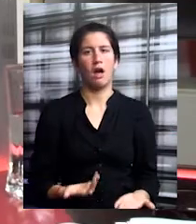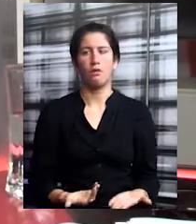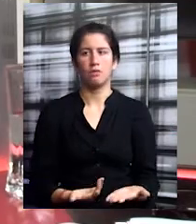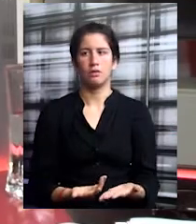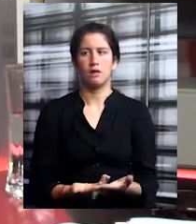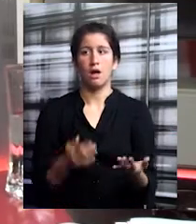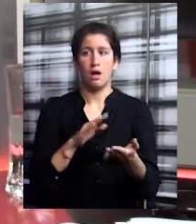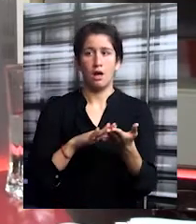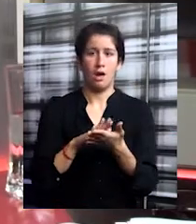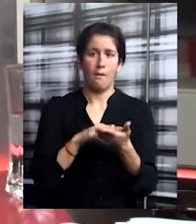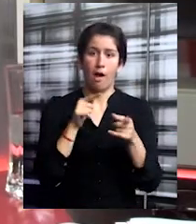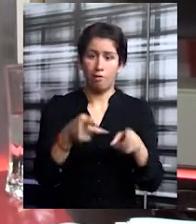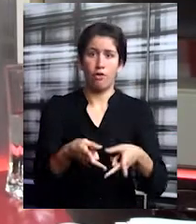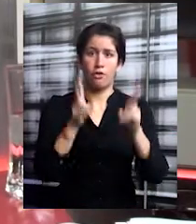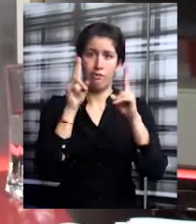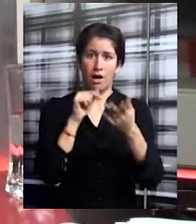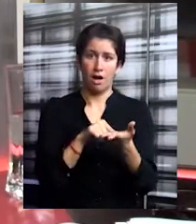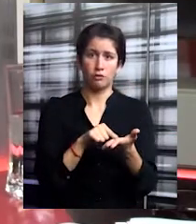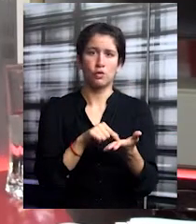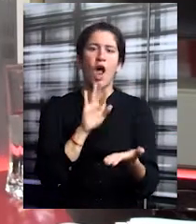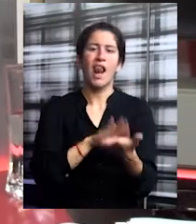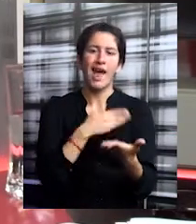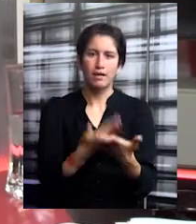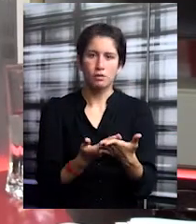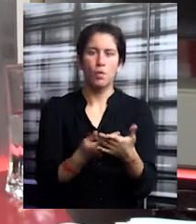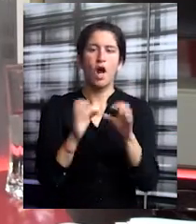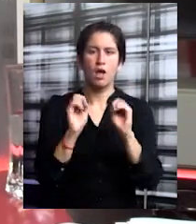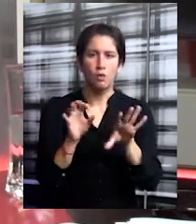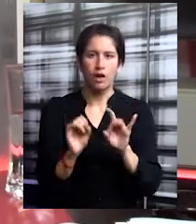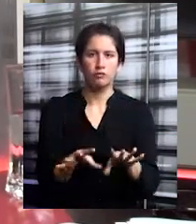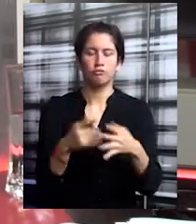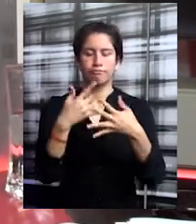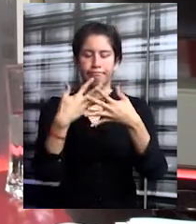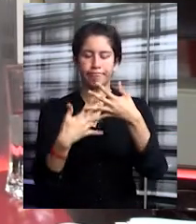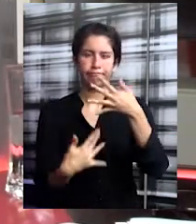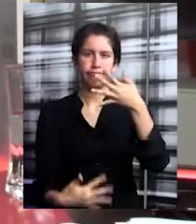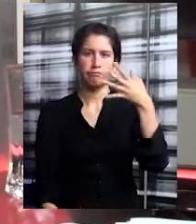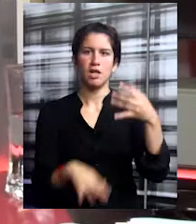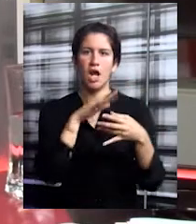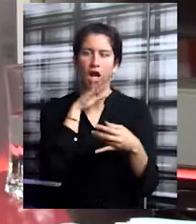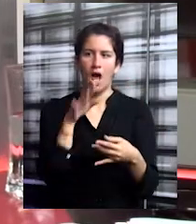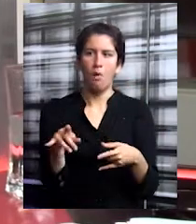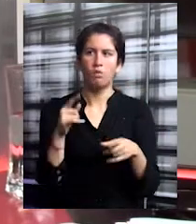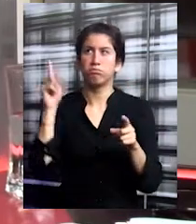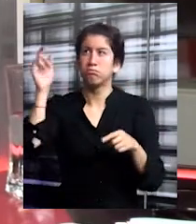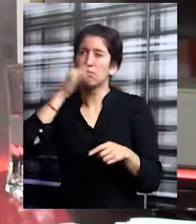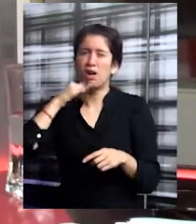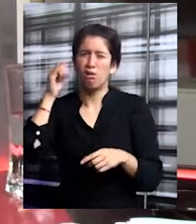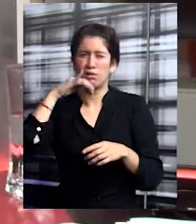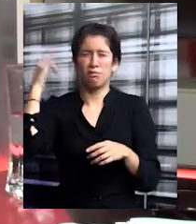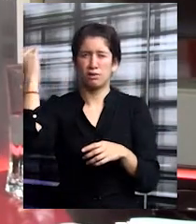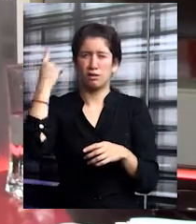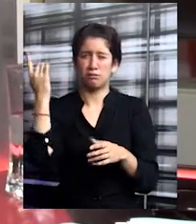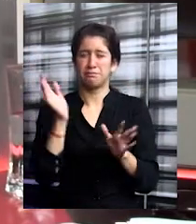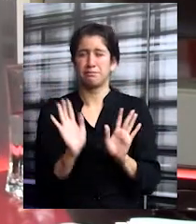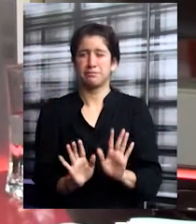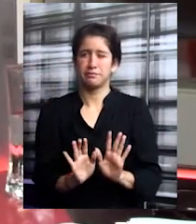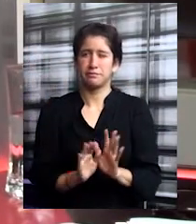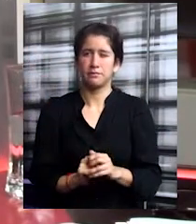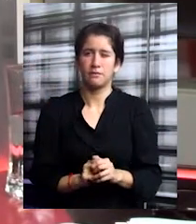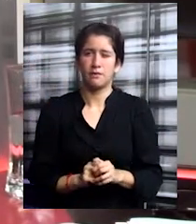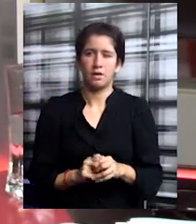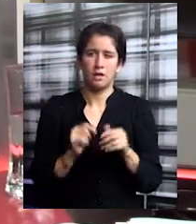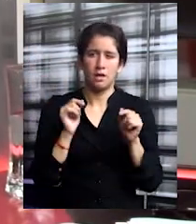educación, derecho real a vivir en un ambiente libre de contaminación. Incluso hoy día se habla de los derechos de tercera generación, que son los que tienen que ver con el riesgo